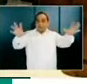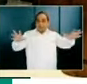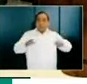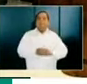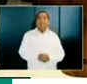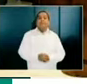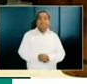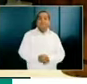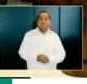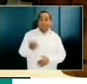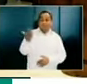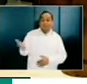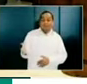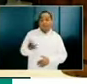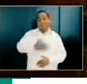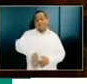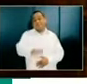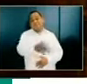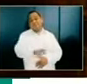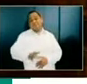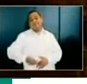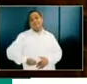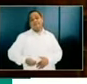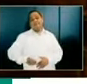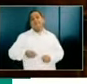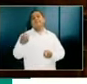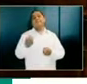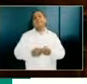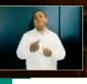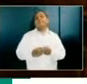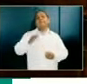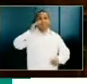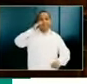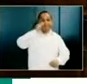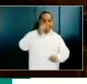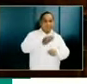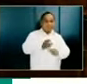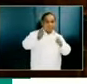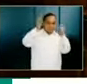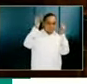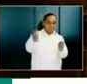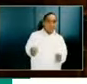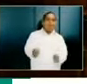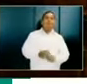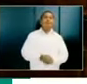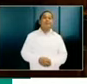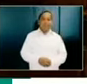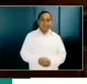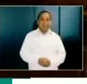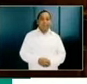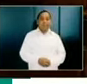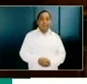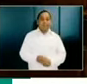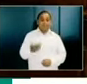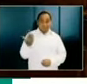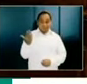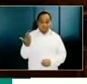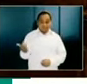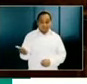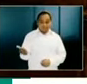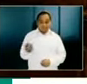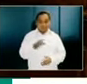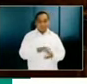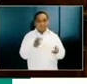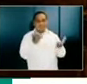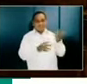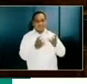buscar culpables, no, que asuma su responsabilidad. Esas son sus formas de hablar, son sus formas de tratar a la gente. Y mira, yo cuando lo